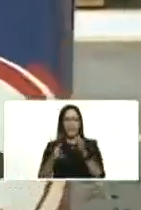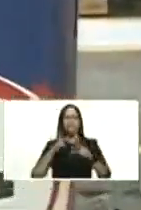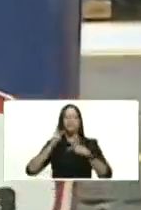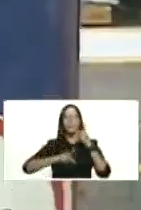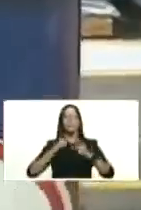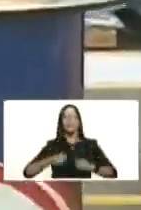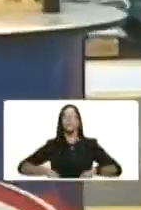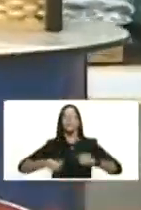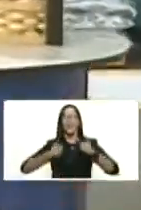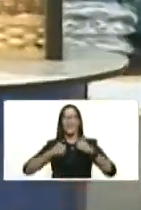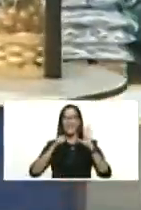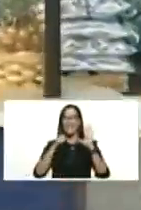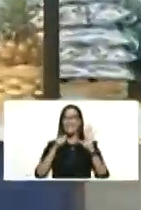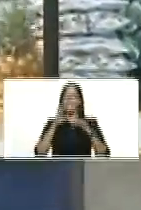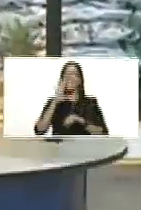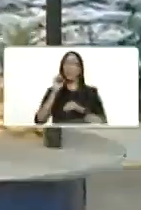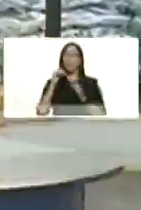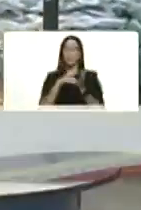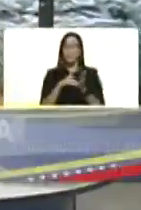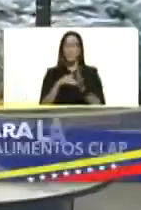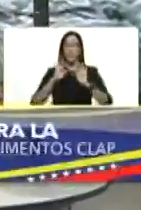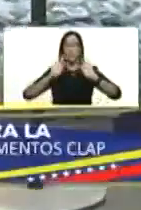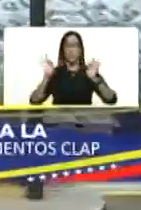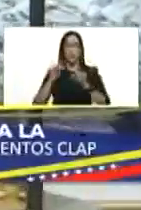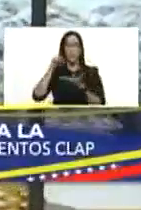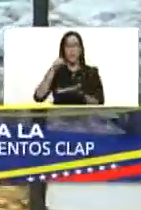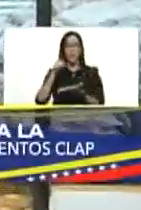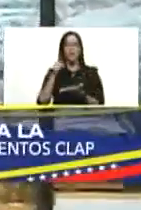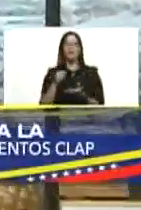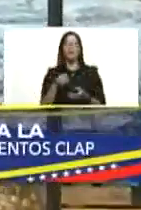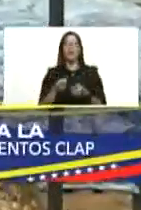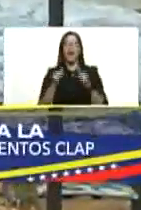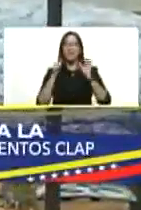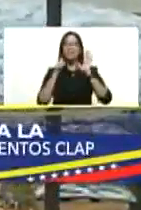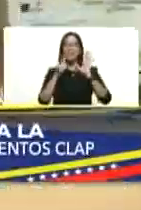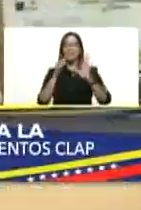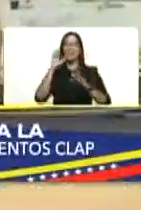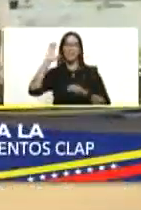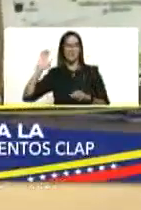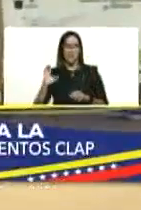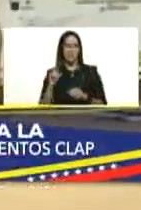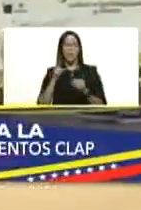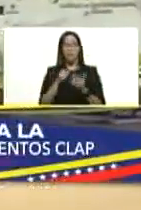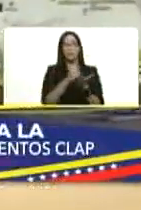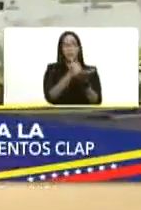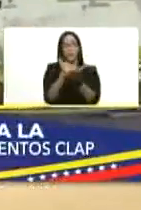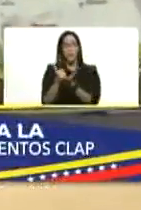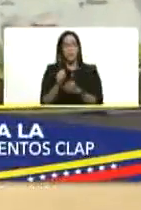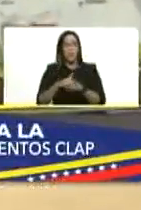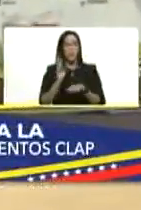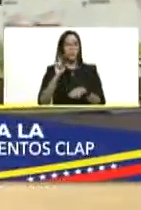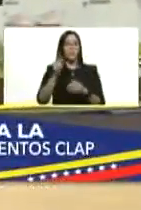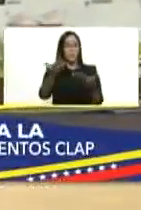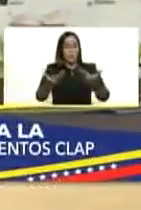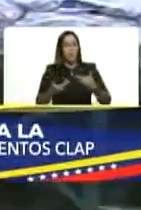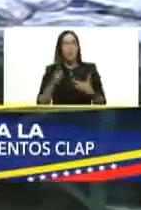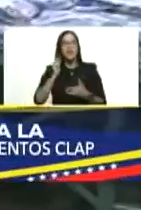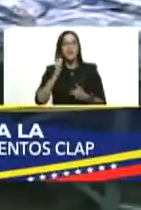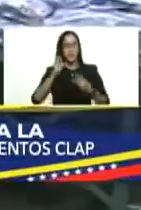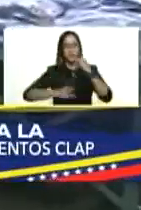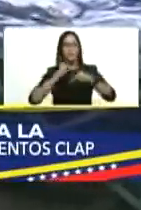de 650 mil módulos CLA que van a 6 estados. Eso es un beneficio porque usted nos dio la tarea de